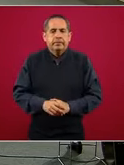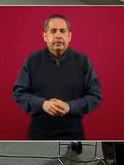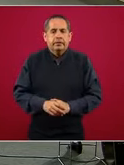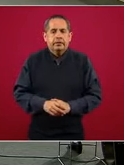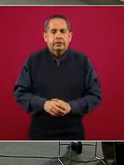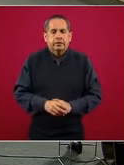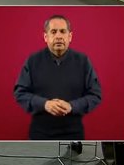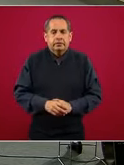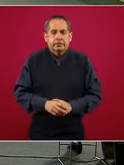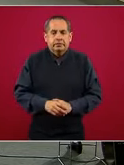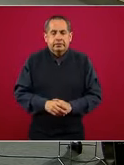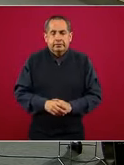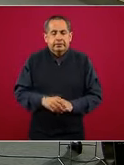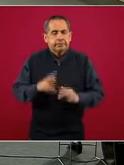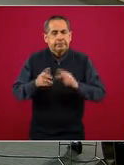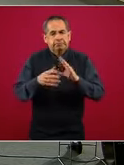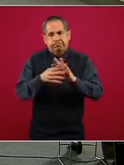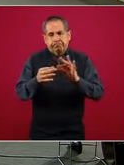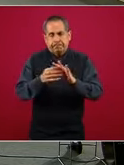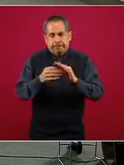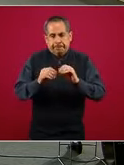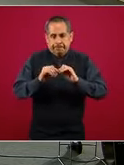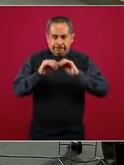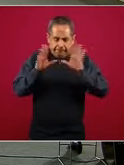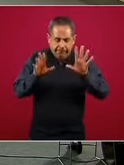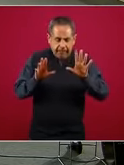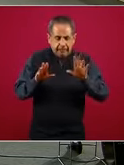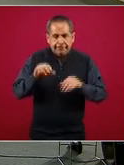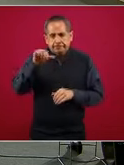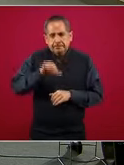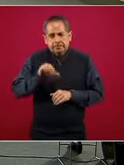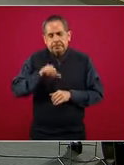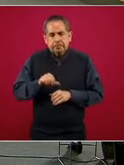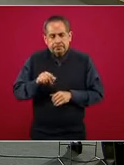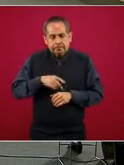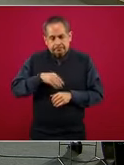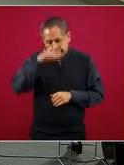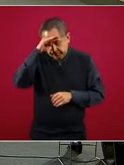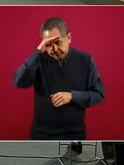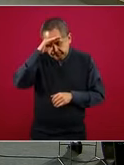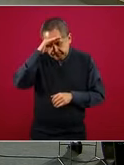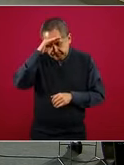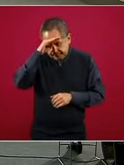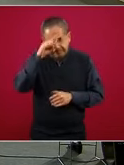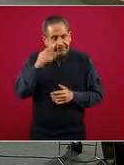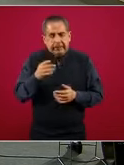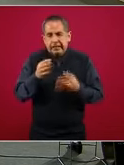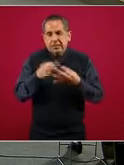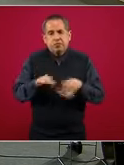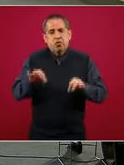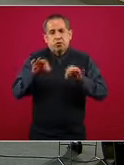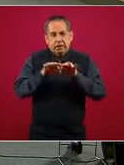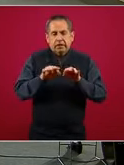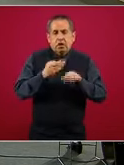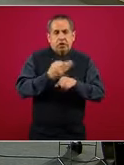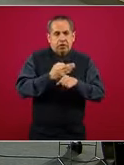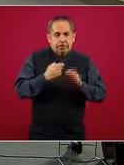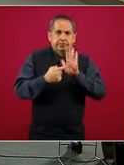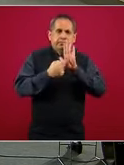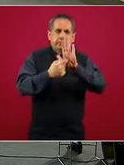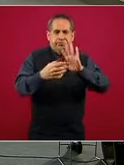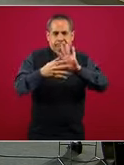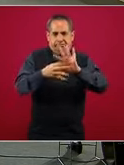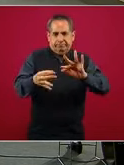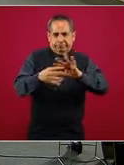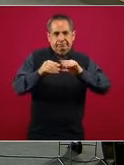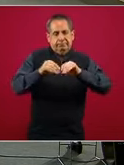y voy a aprovechar para comentar algo que hoy me pareció importante de traer aquí,